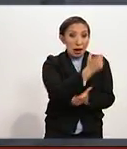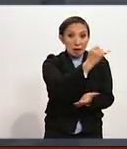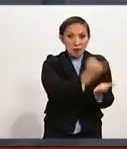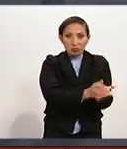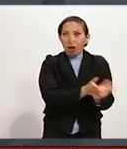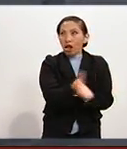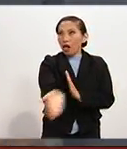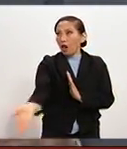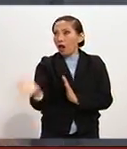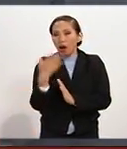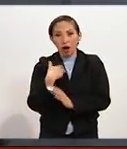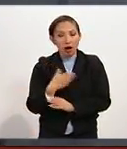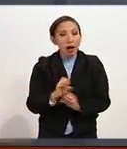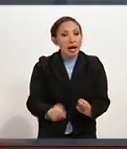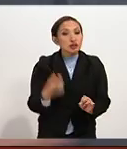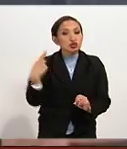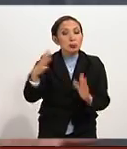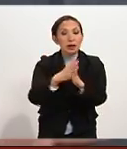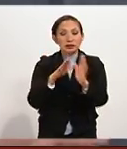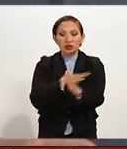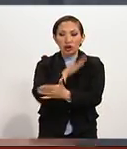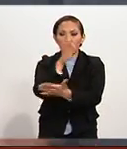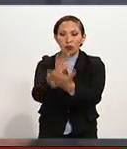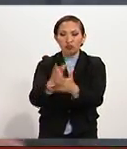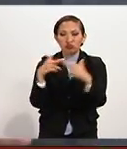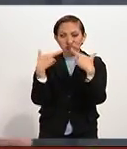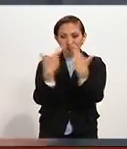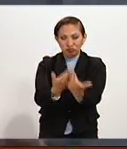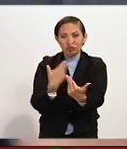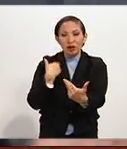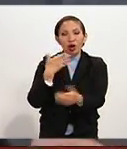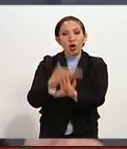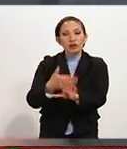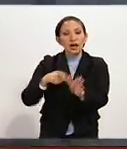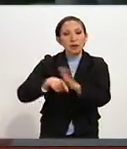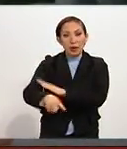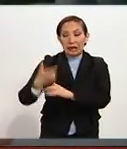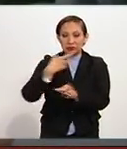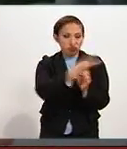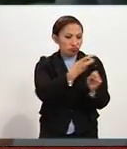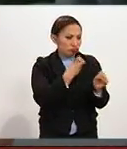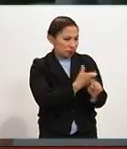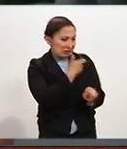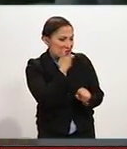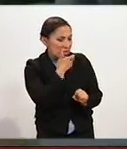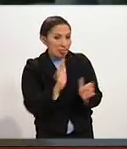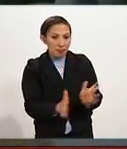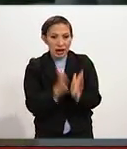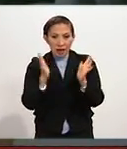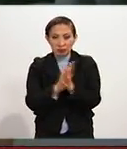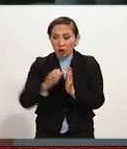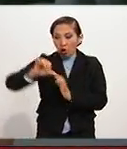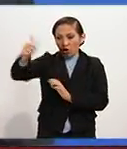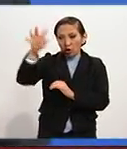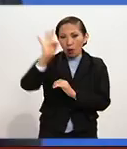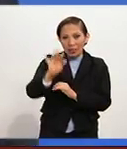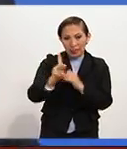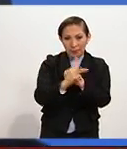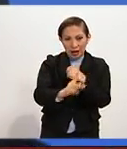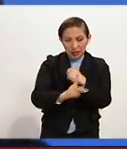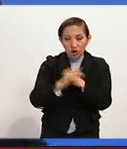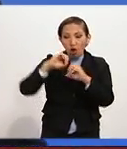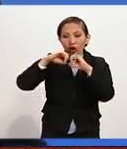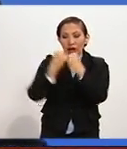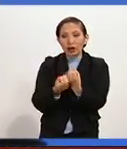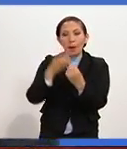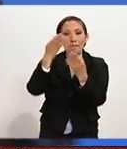Esto, durante su participación en la cumbre anticorrupción, convocada por el gobierno británico, en la que participaron otros 40 países y